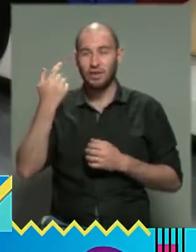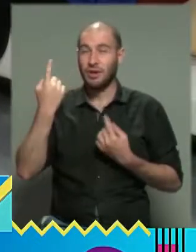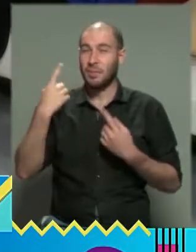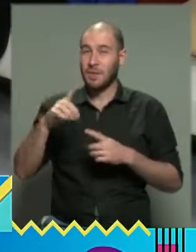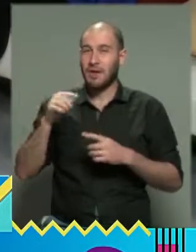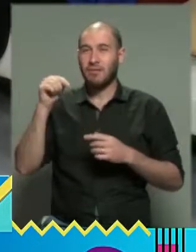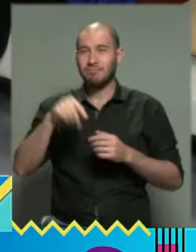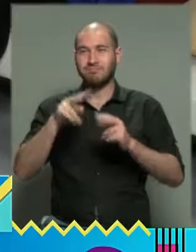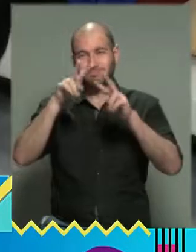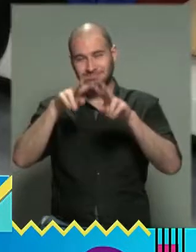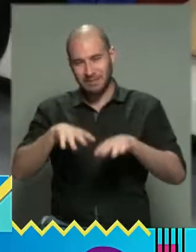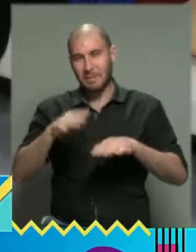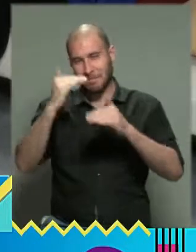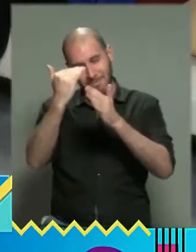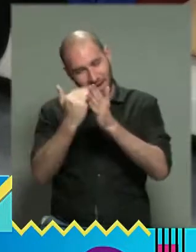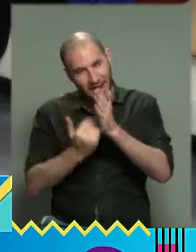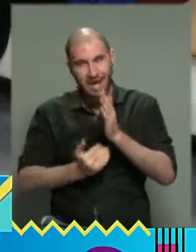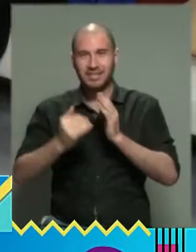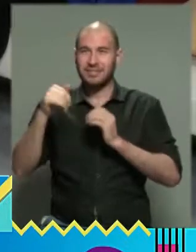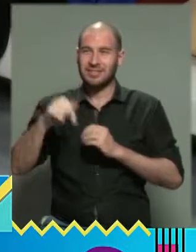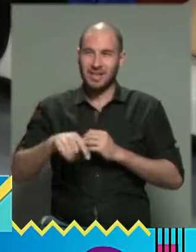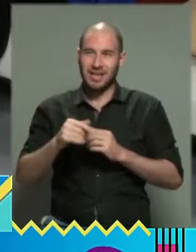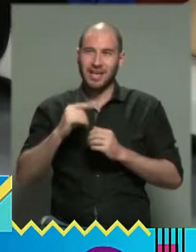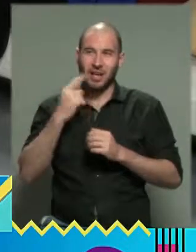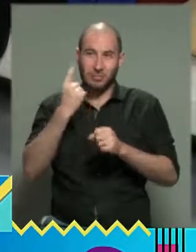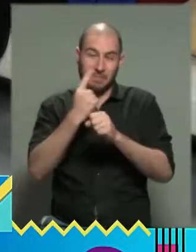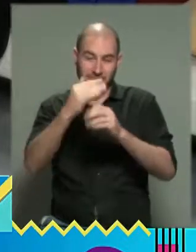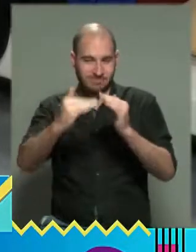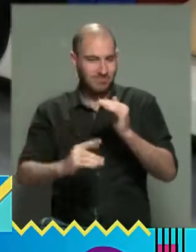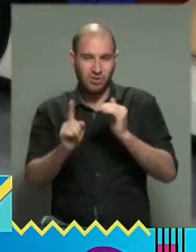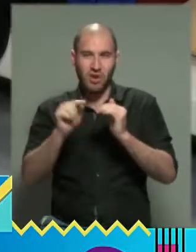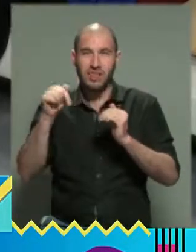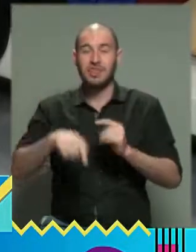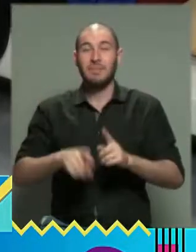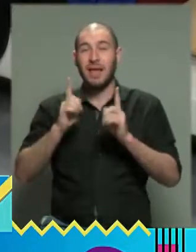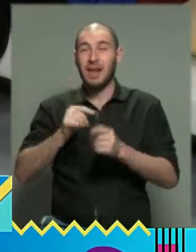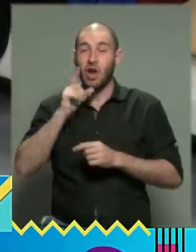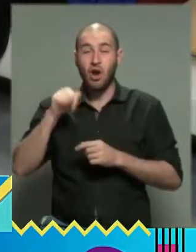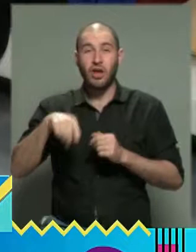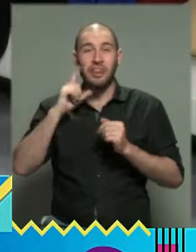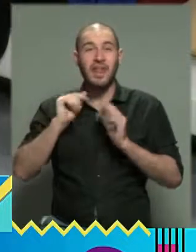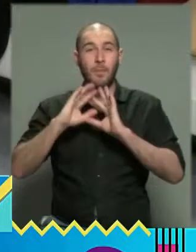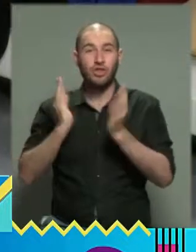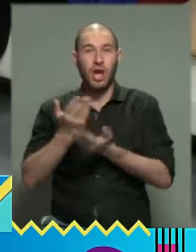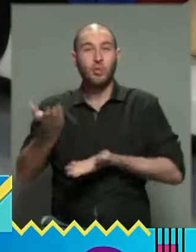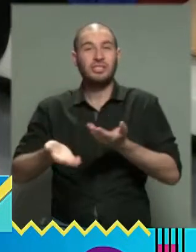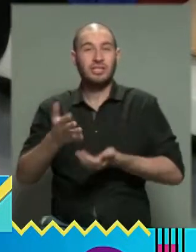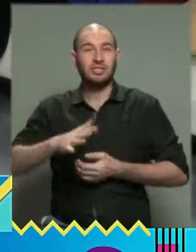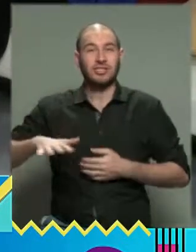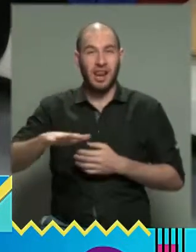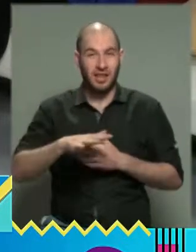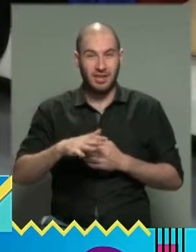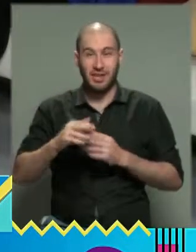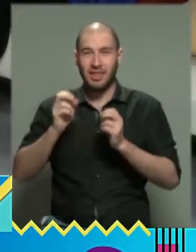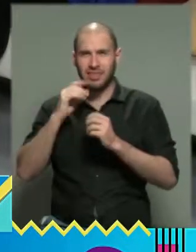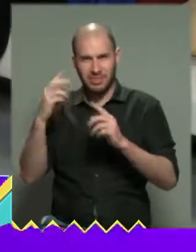te ponías a ver un poquito más abajo, claramente no en las primeras posiciones, estaba también que es el Día Mundial de la Justicia Social. ¿Te parece